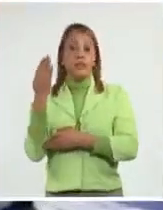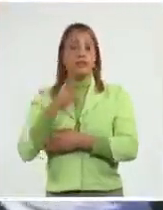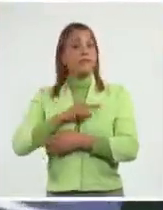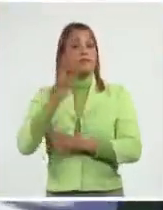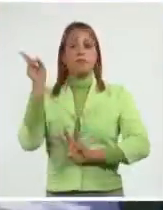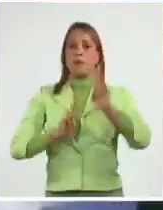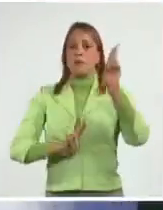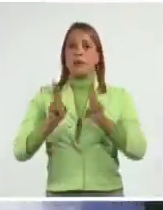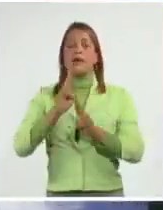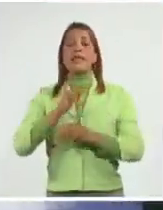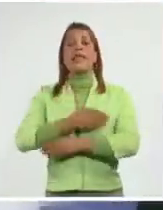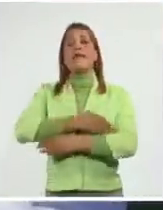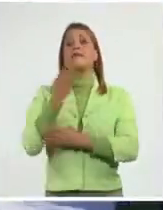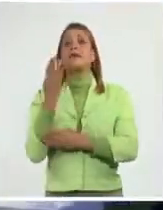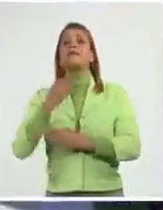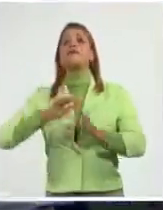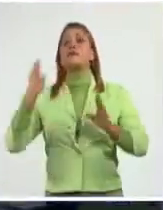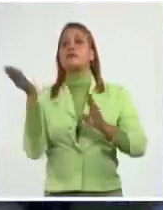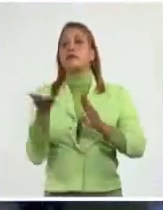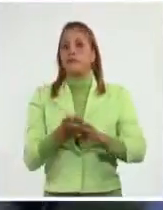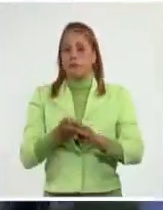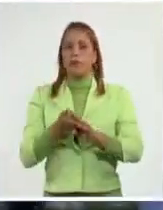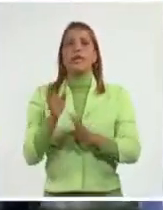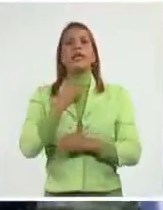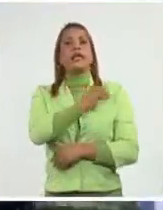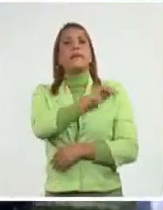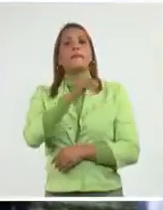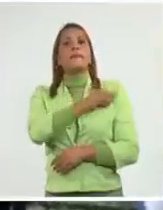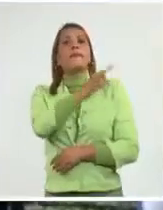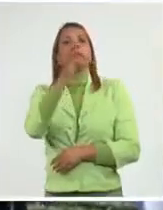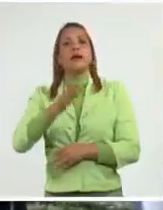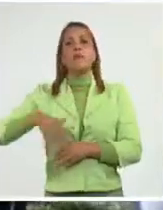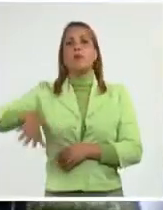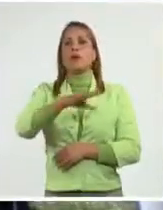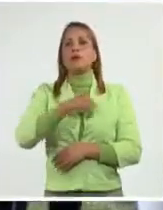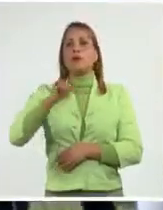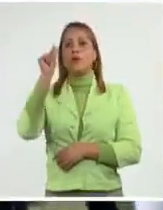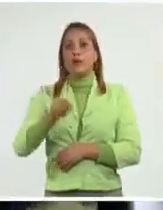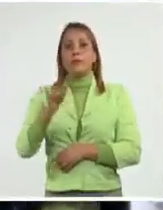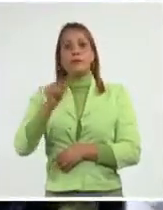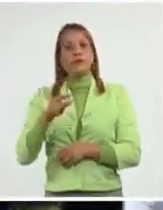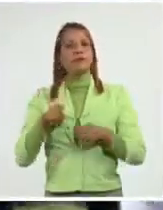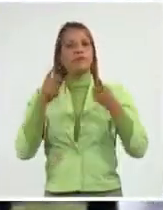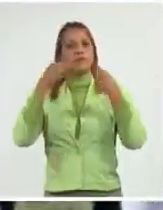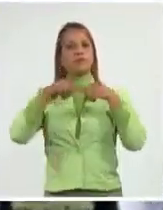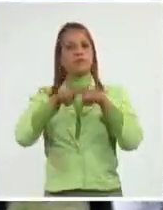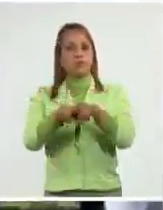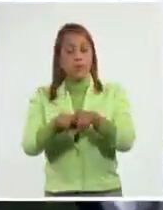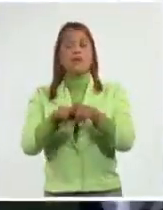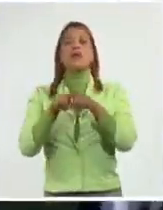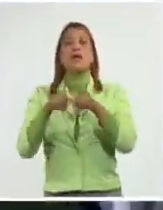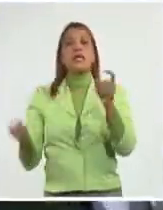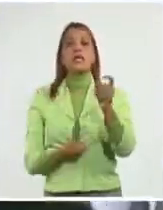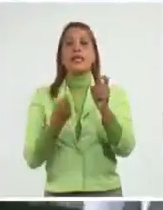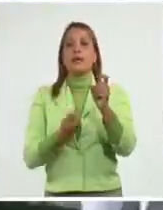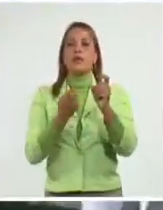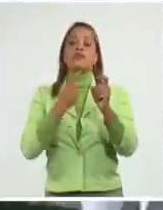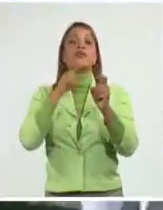de las sanciones e invitamos a todos los cubanos dignos a que se unan en esta lucha.